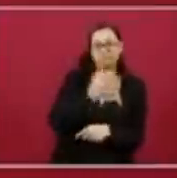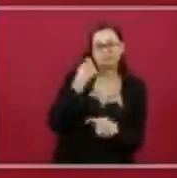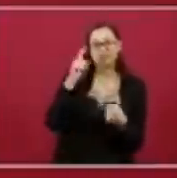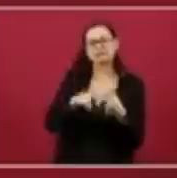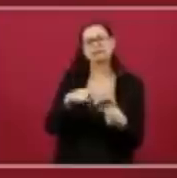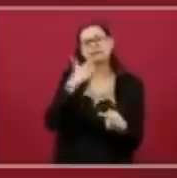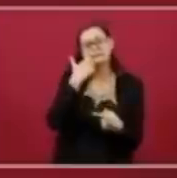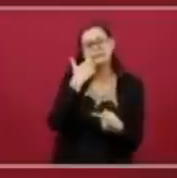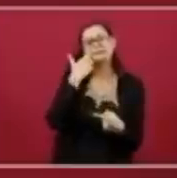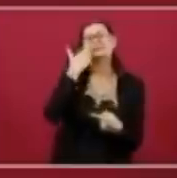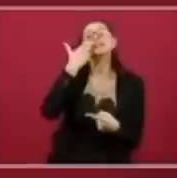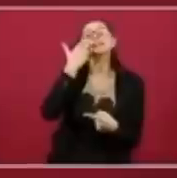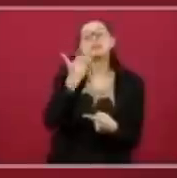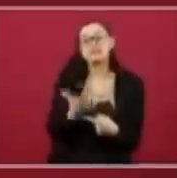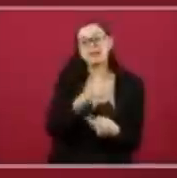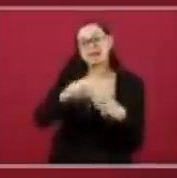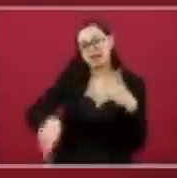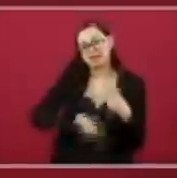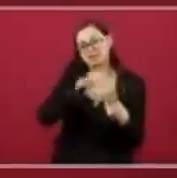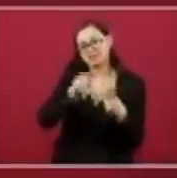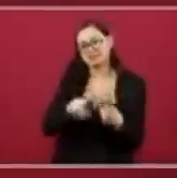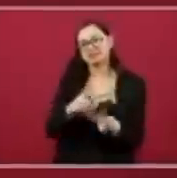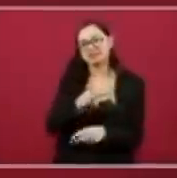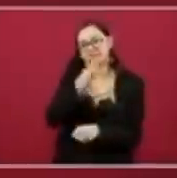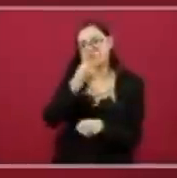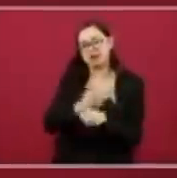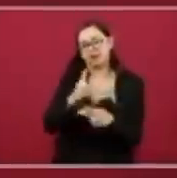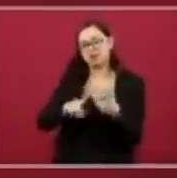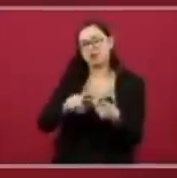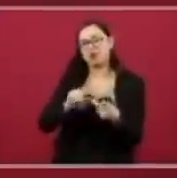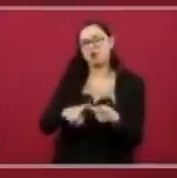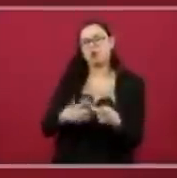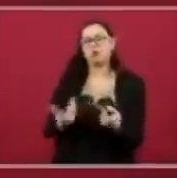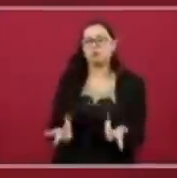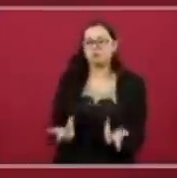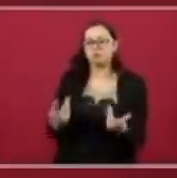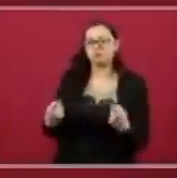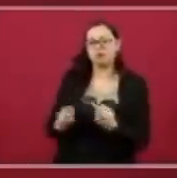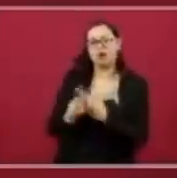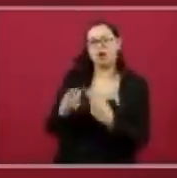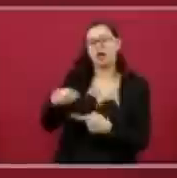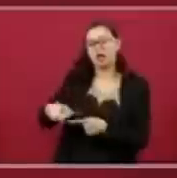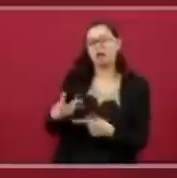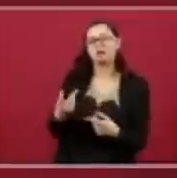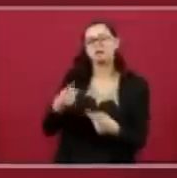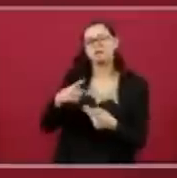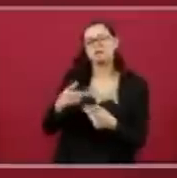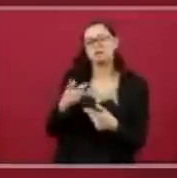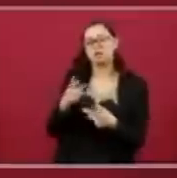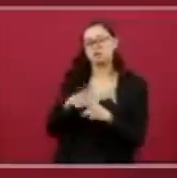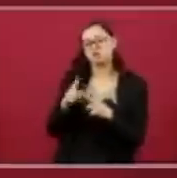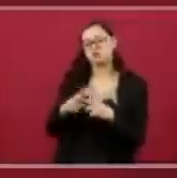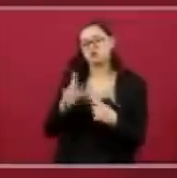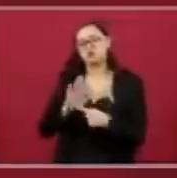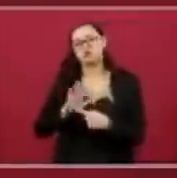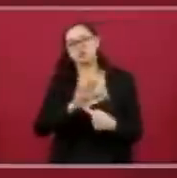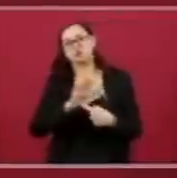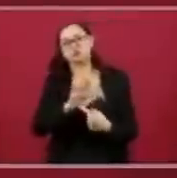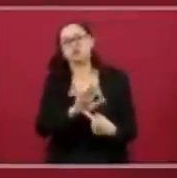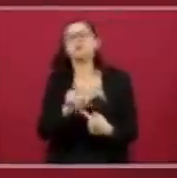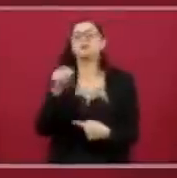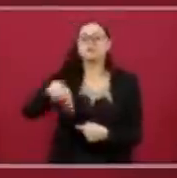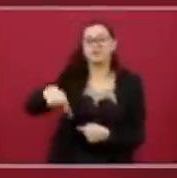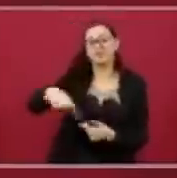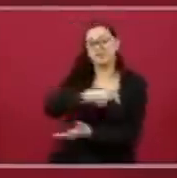aspirante en una primera instancia y después en una segunda instancia de oposición. Y por eso el notariado de la Ciudad de México